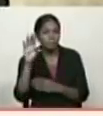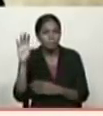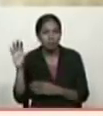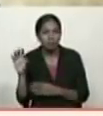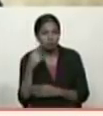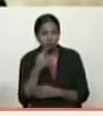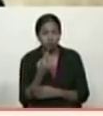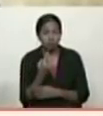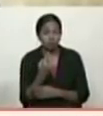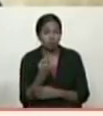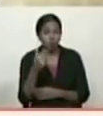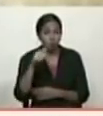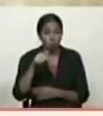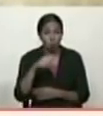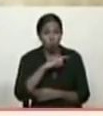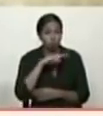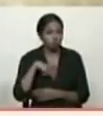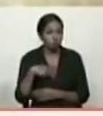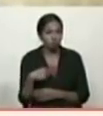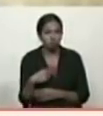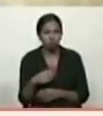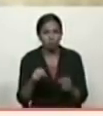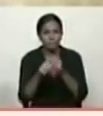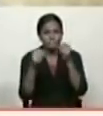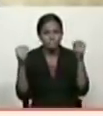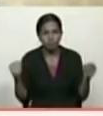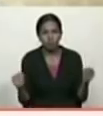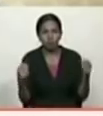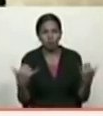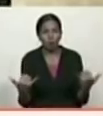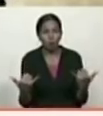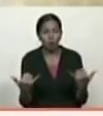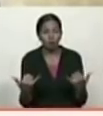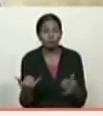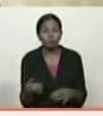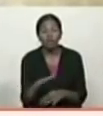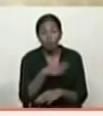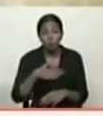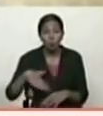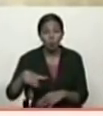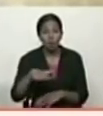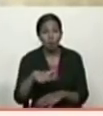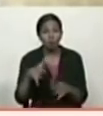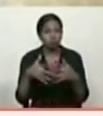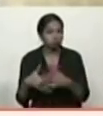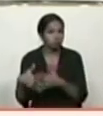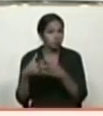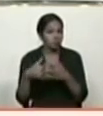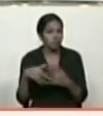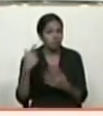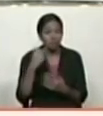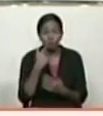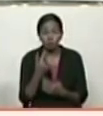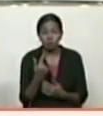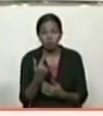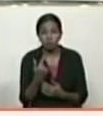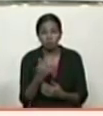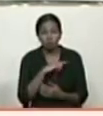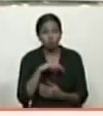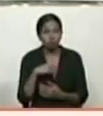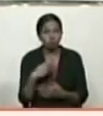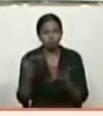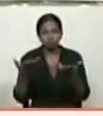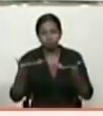imperial hoy, en este momento. Y el pueblo norteamericano también tiene mucho que decir. Así como hemos recibido la